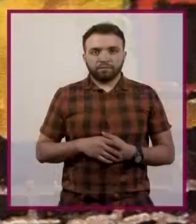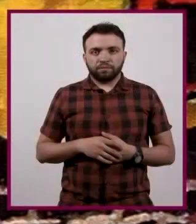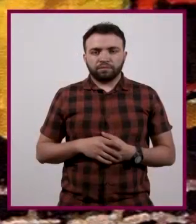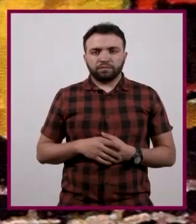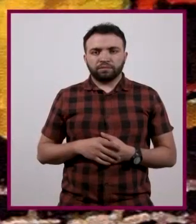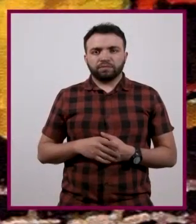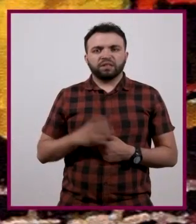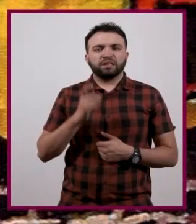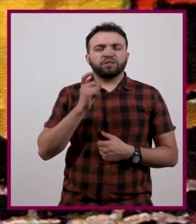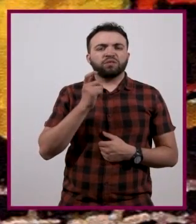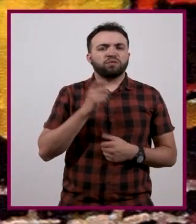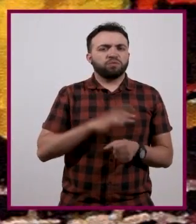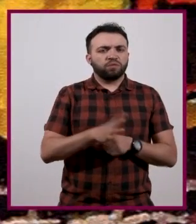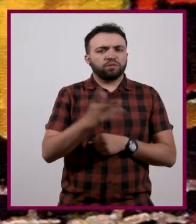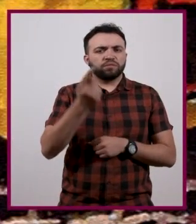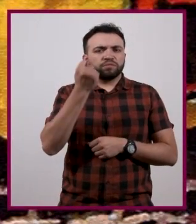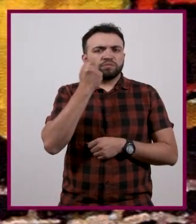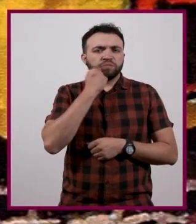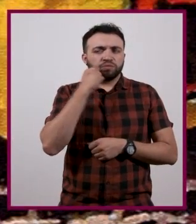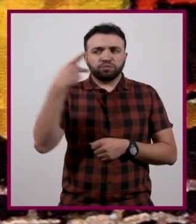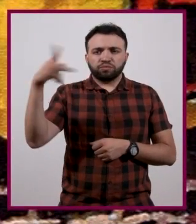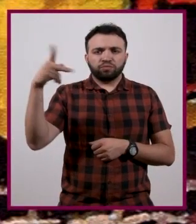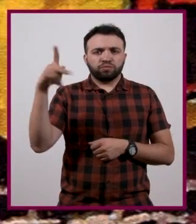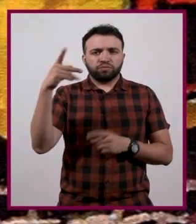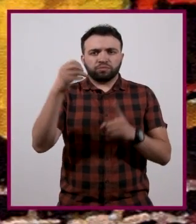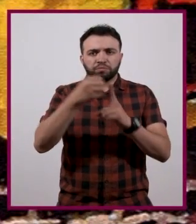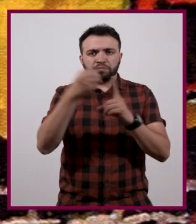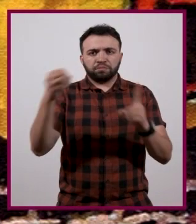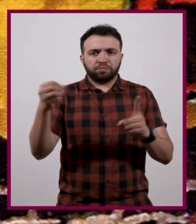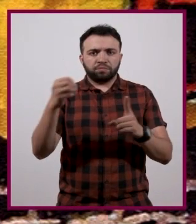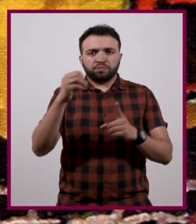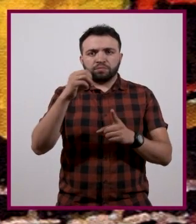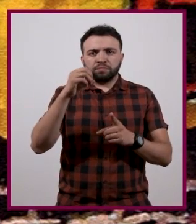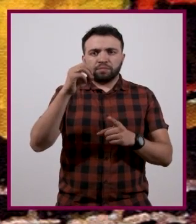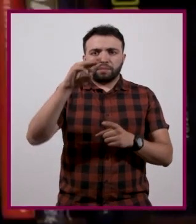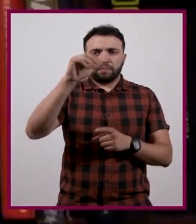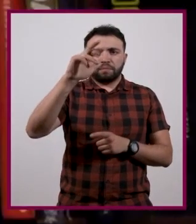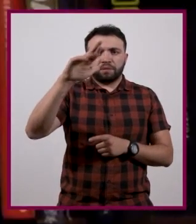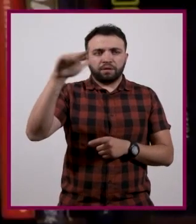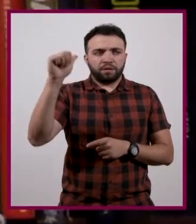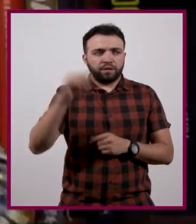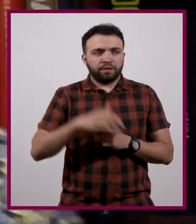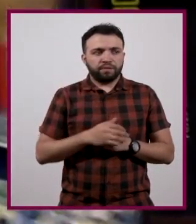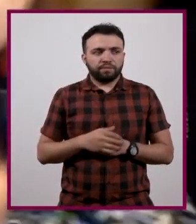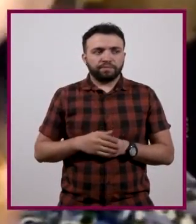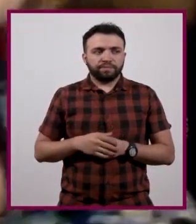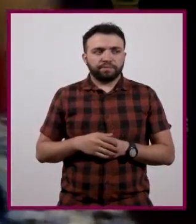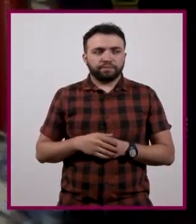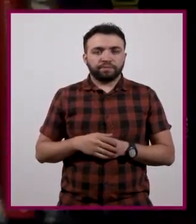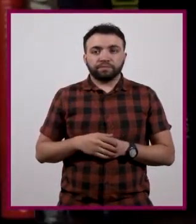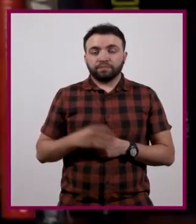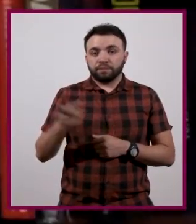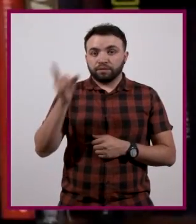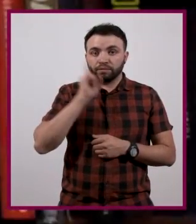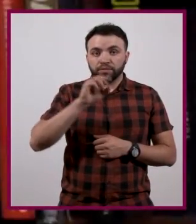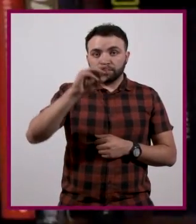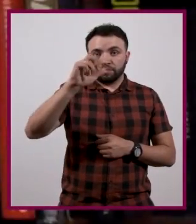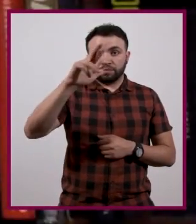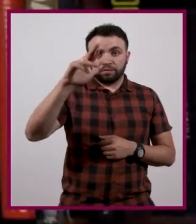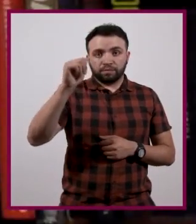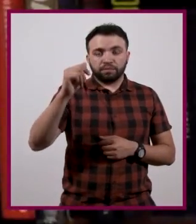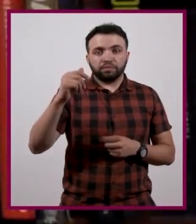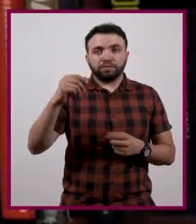¿Qué importancia tiene la obra de María Izquierdo en la obra de historia del arte mexicano? María Izquierdo vivió